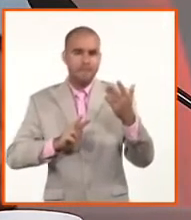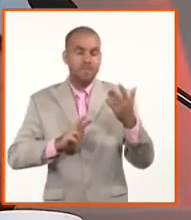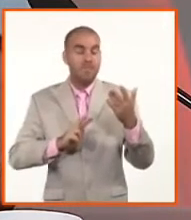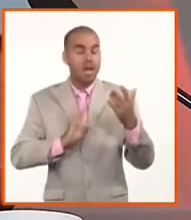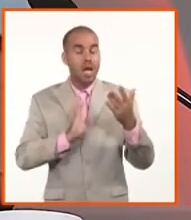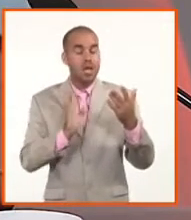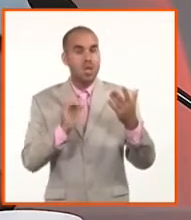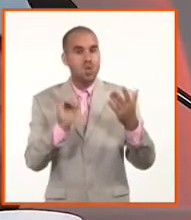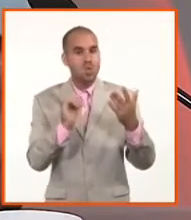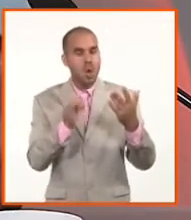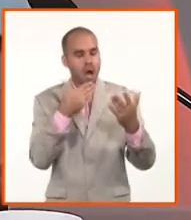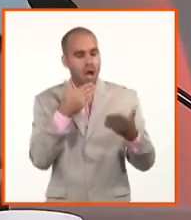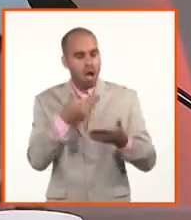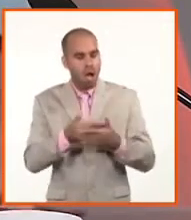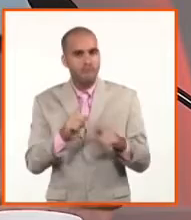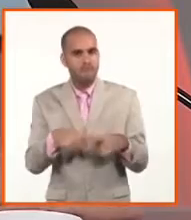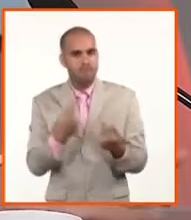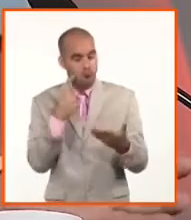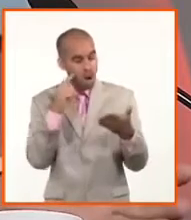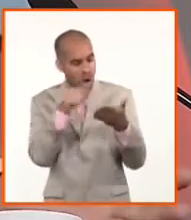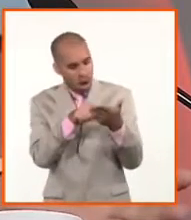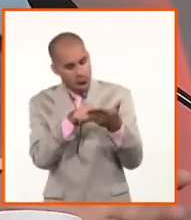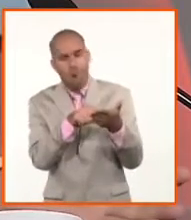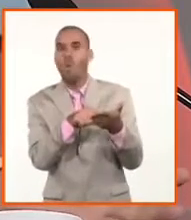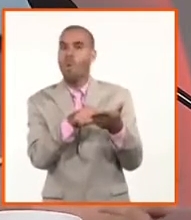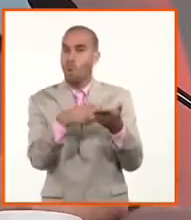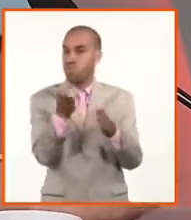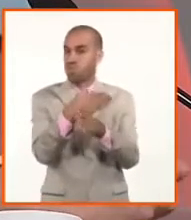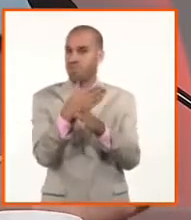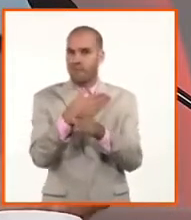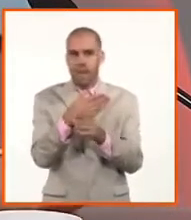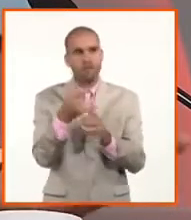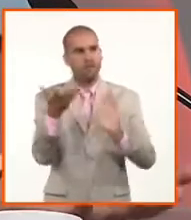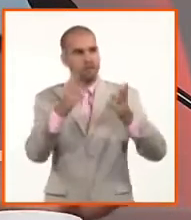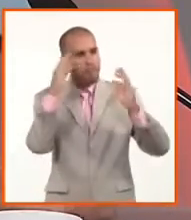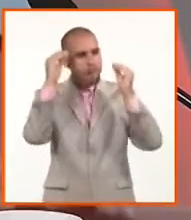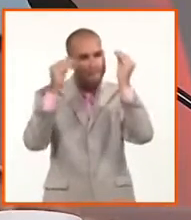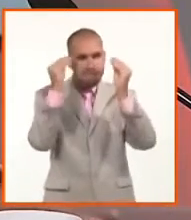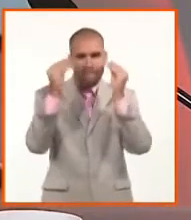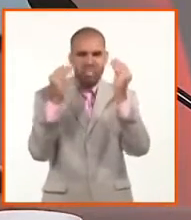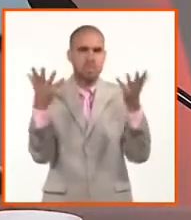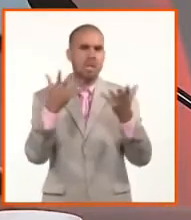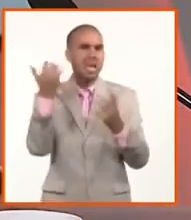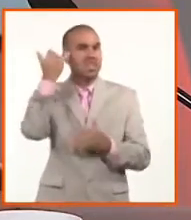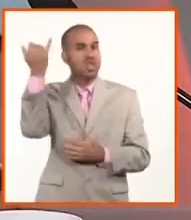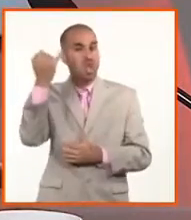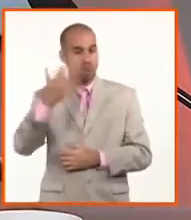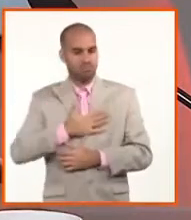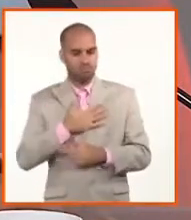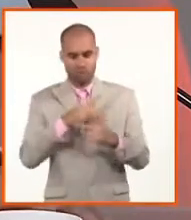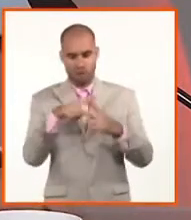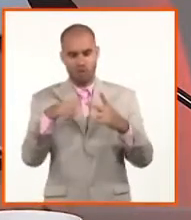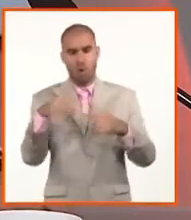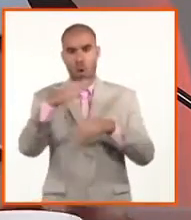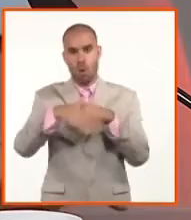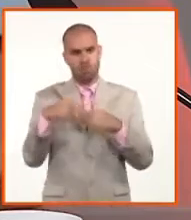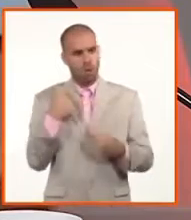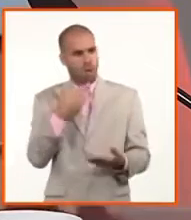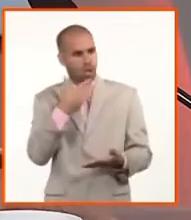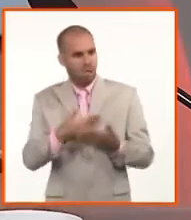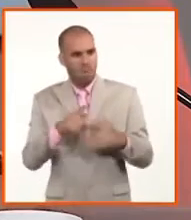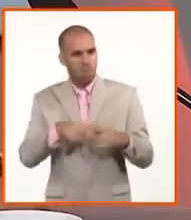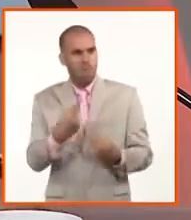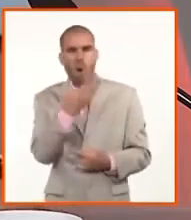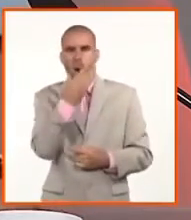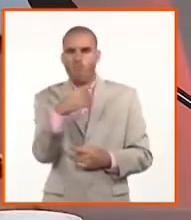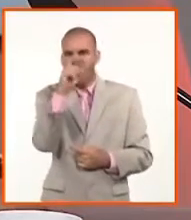encontrado una diversidad en el pensamiento de Sergio y Luis que a veces dices, ¿cómo es posible que jóvenes de 17 y 18 años tuvieran la madurez